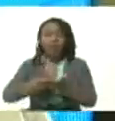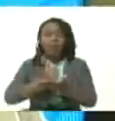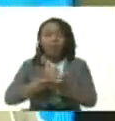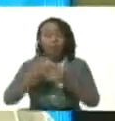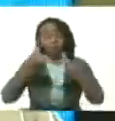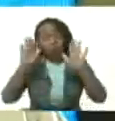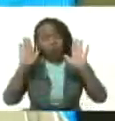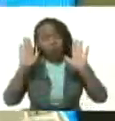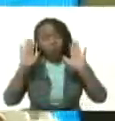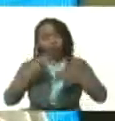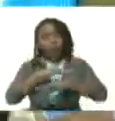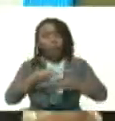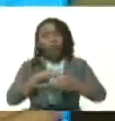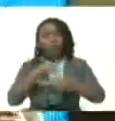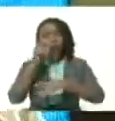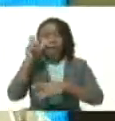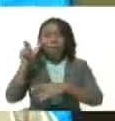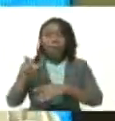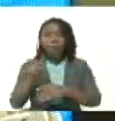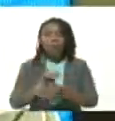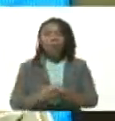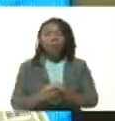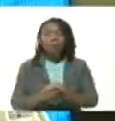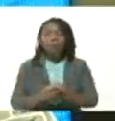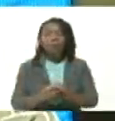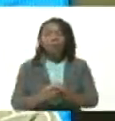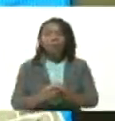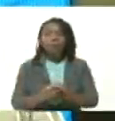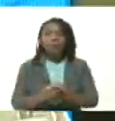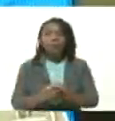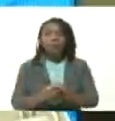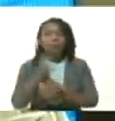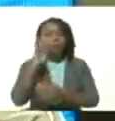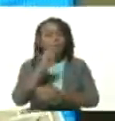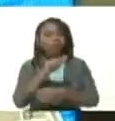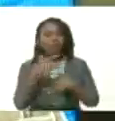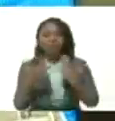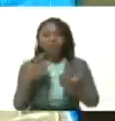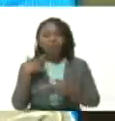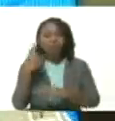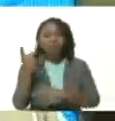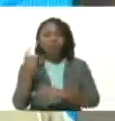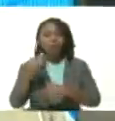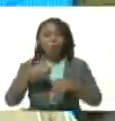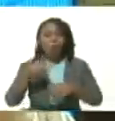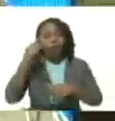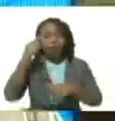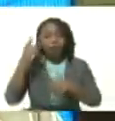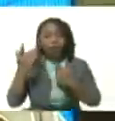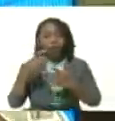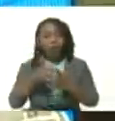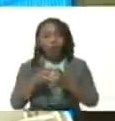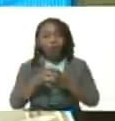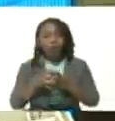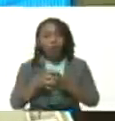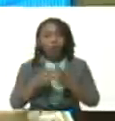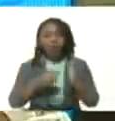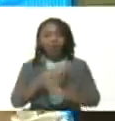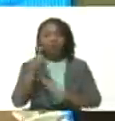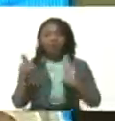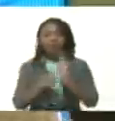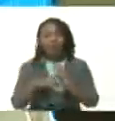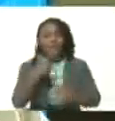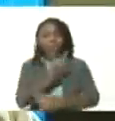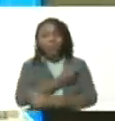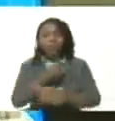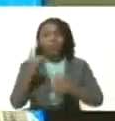al ministro Carlos Alvarado, a la vicepresidenta Delcy, lo que tiene que ver con que este hoy en día es el sector que está plenamente vacunado.